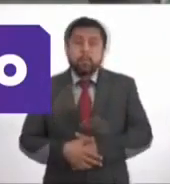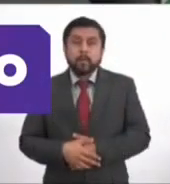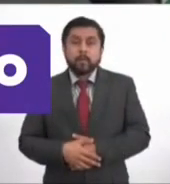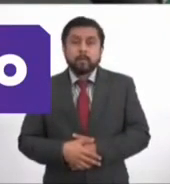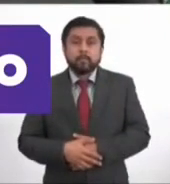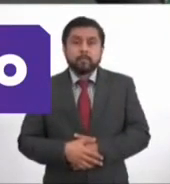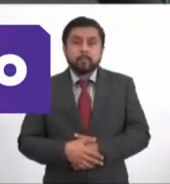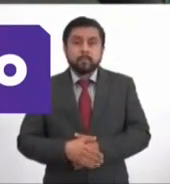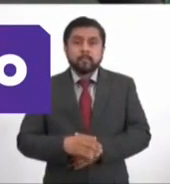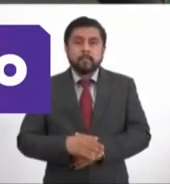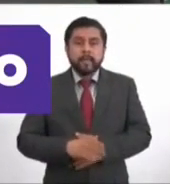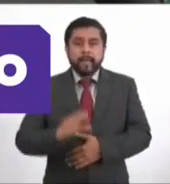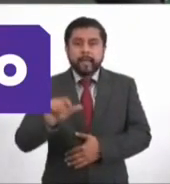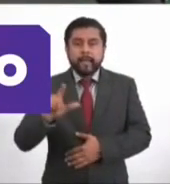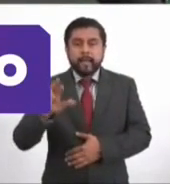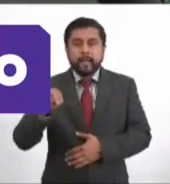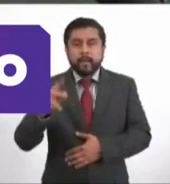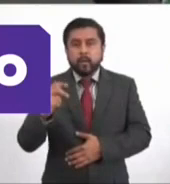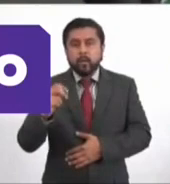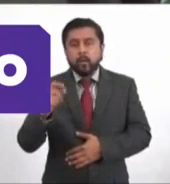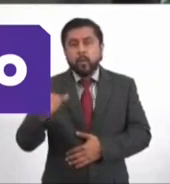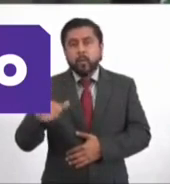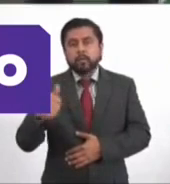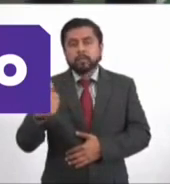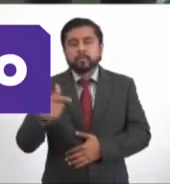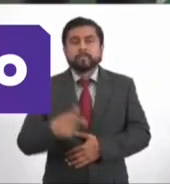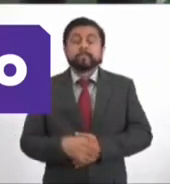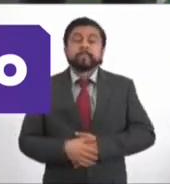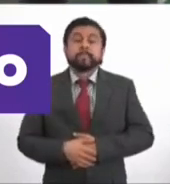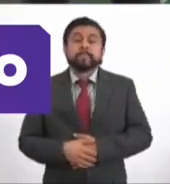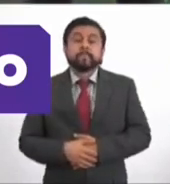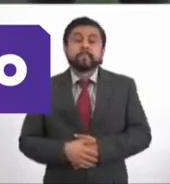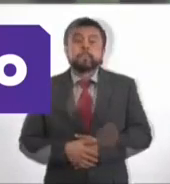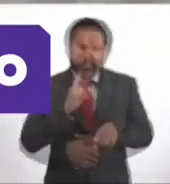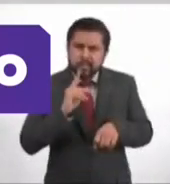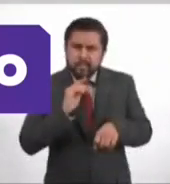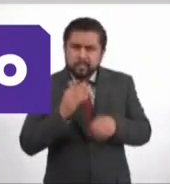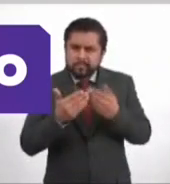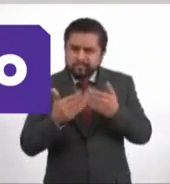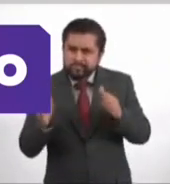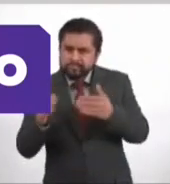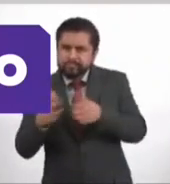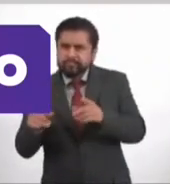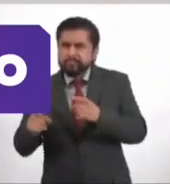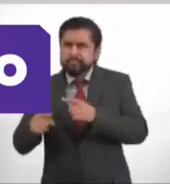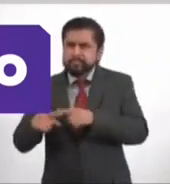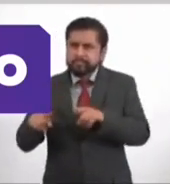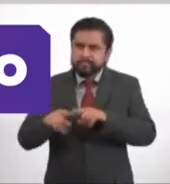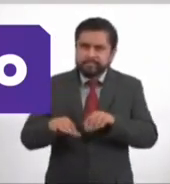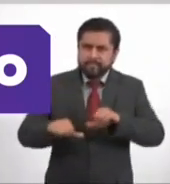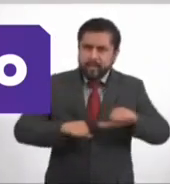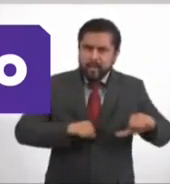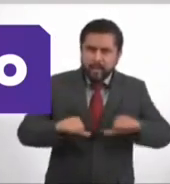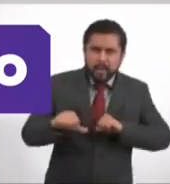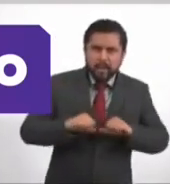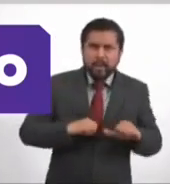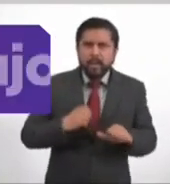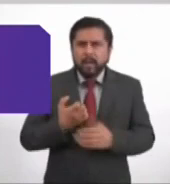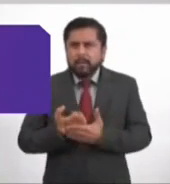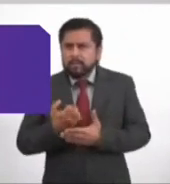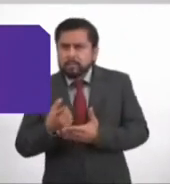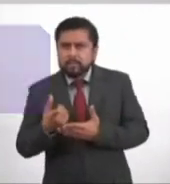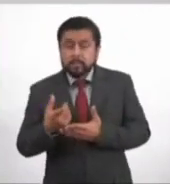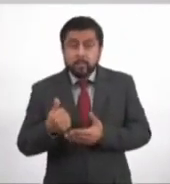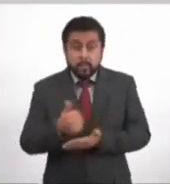Serranía, directora del Metro, quien no ha tenido ningún evento público desde el colapso de la línea 12 hace ya 53